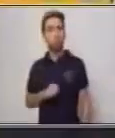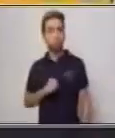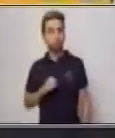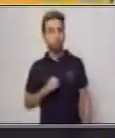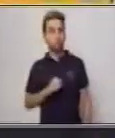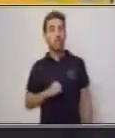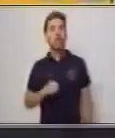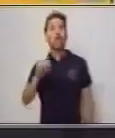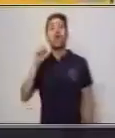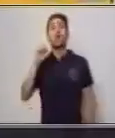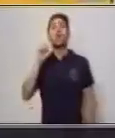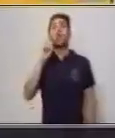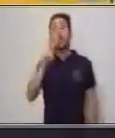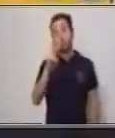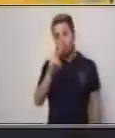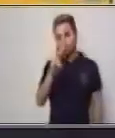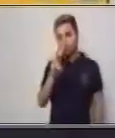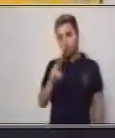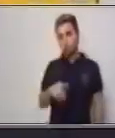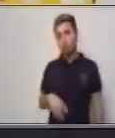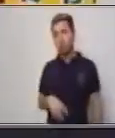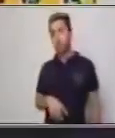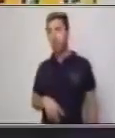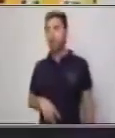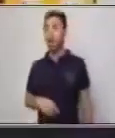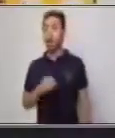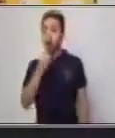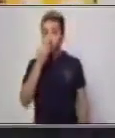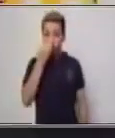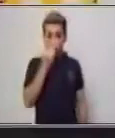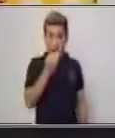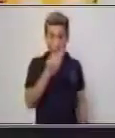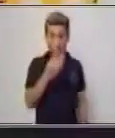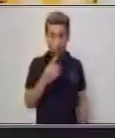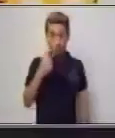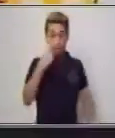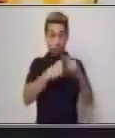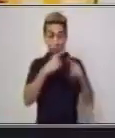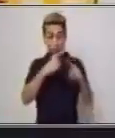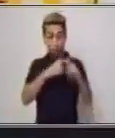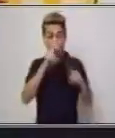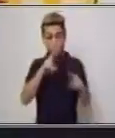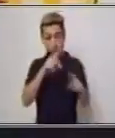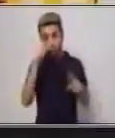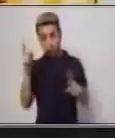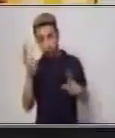Vamos al 2. Un número multiplicado por 2 que me dé 4. A 2,